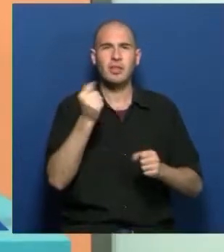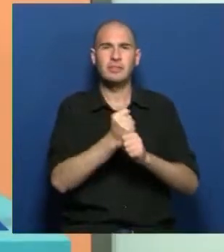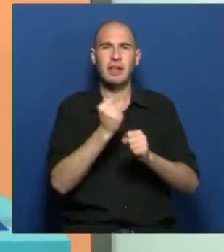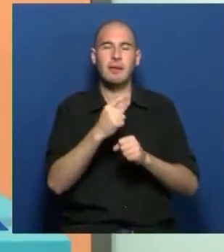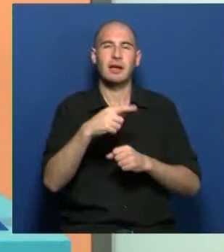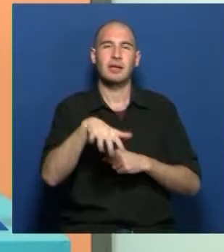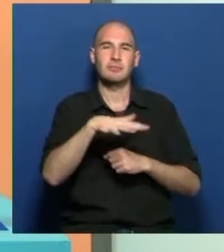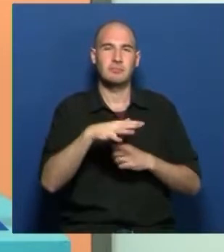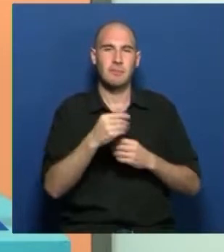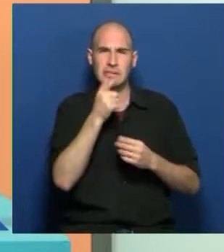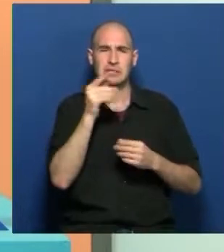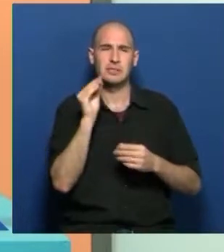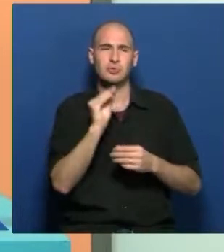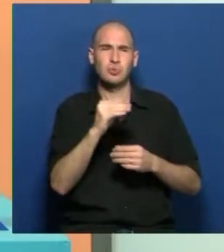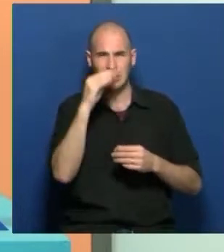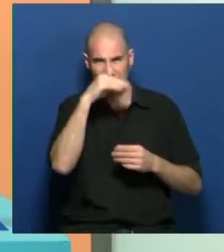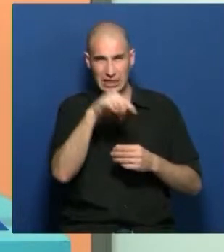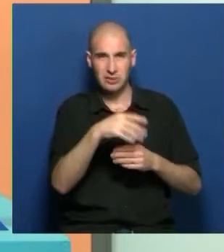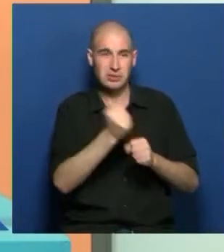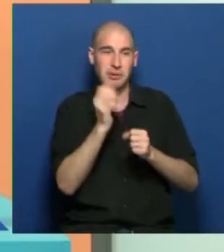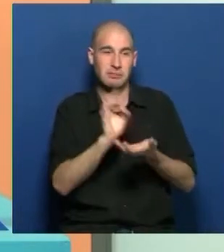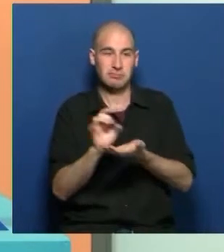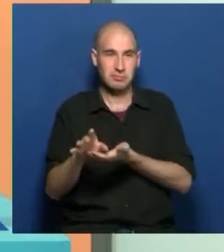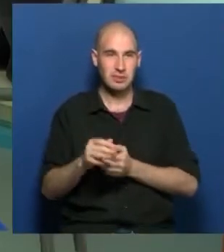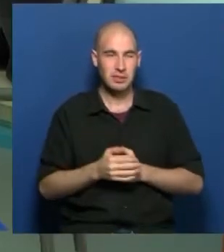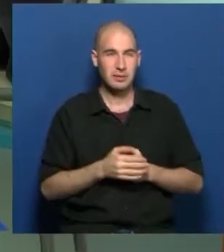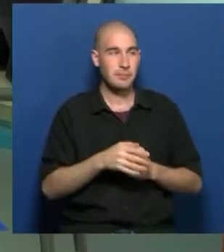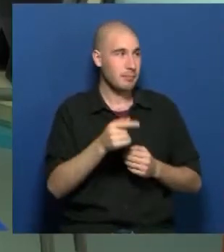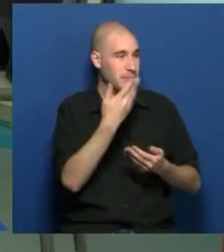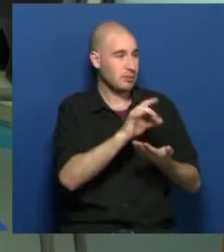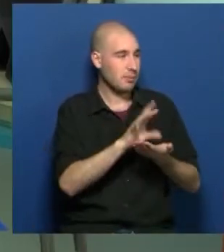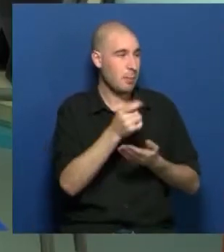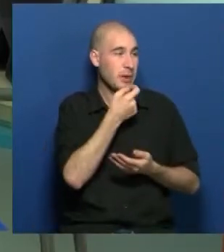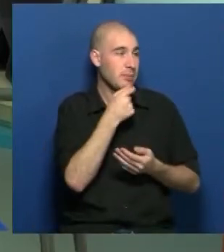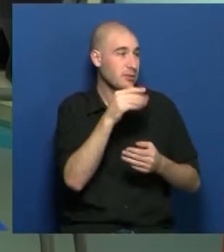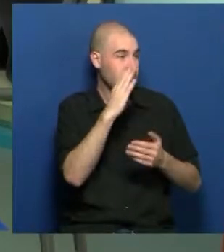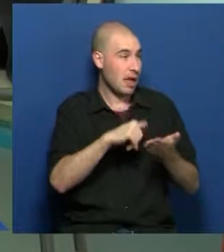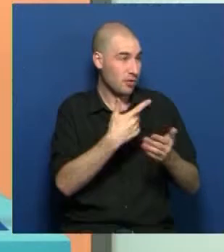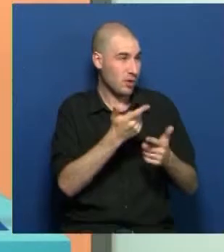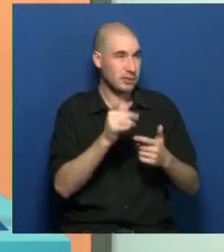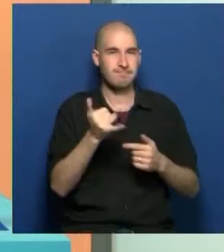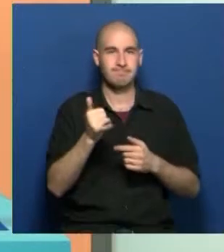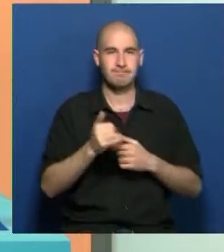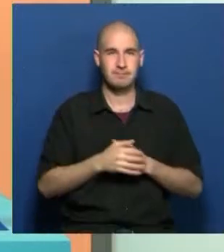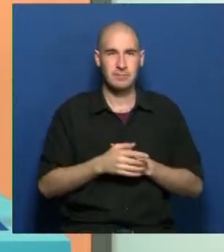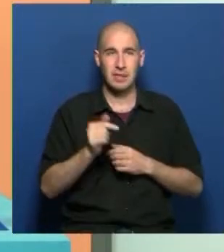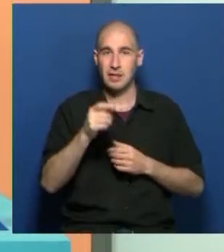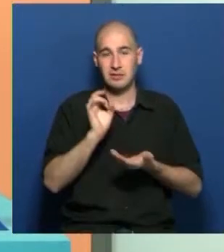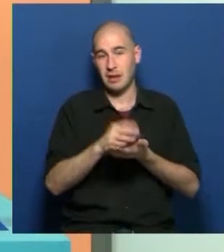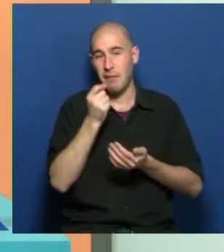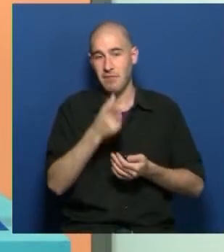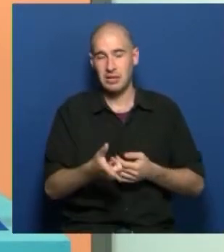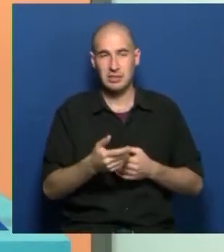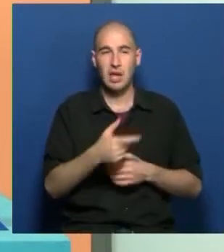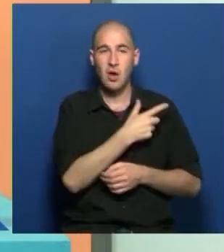una situación precaria fueron los que quedaron sin empleo. Es decir, empezaron a liberar a las personas que, por ejemplo, no estaban en blanco, ¿no? Exactamente, claro. Era la más fácil de sacar.